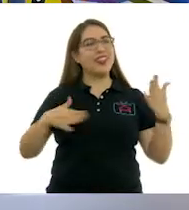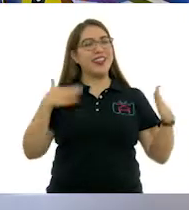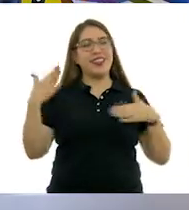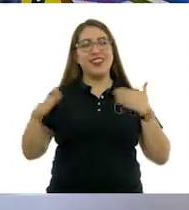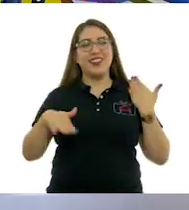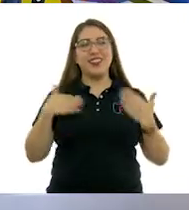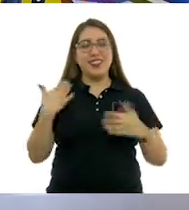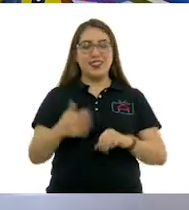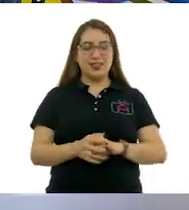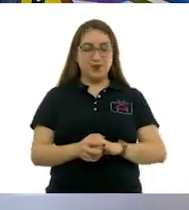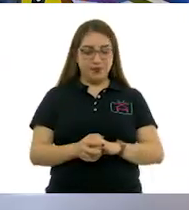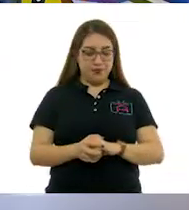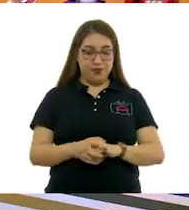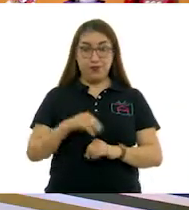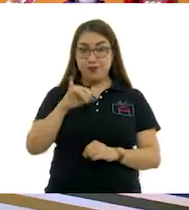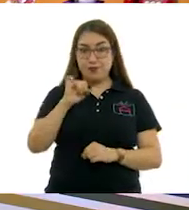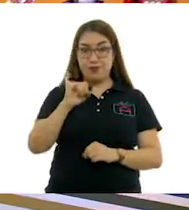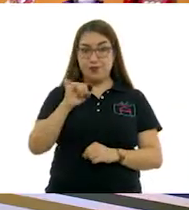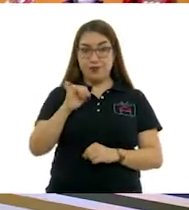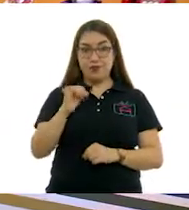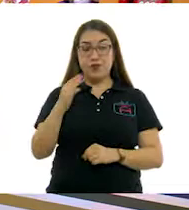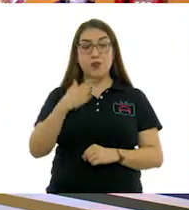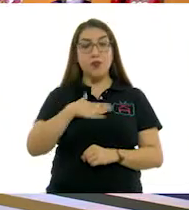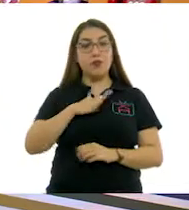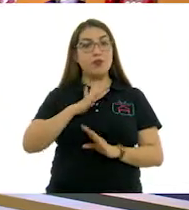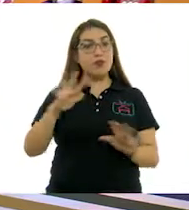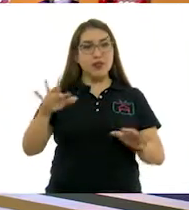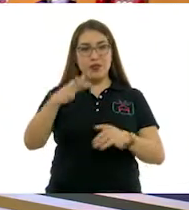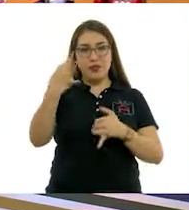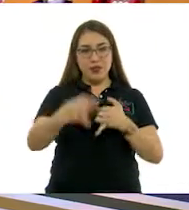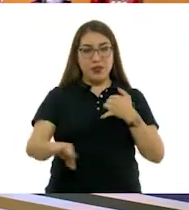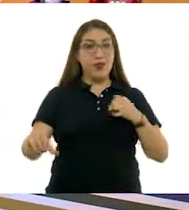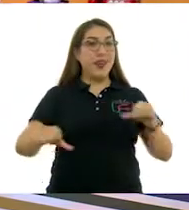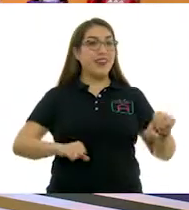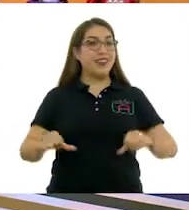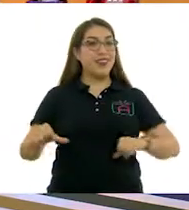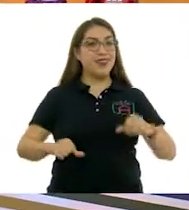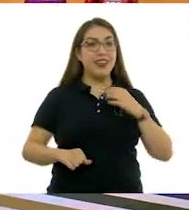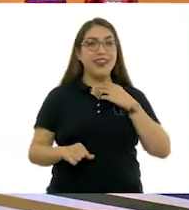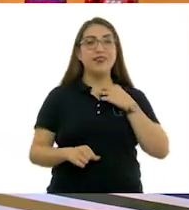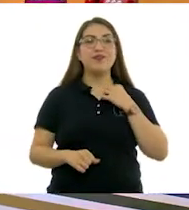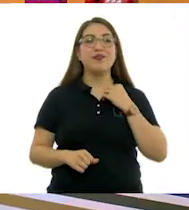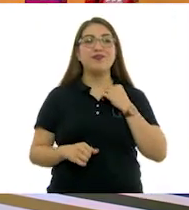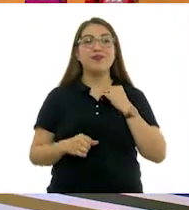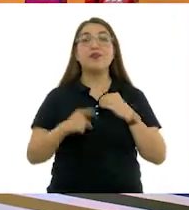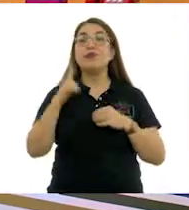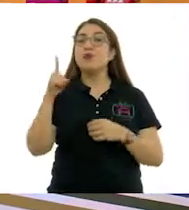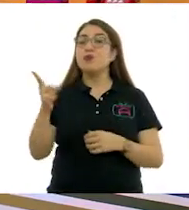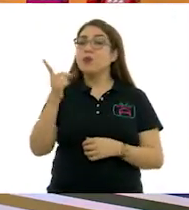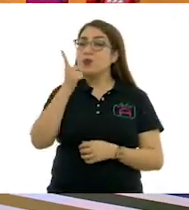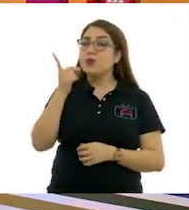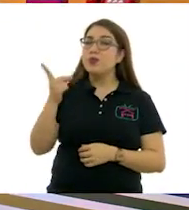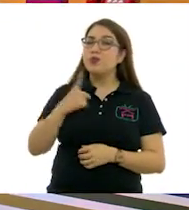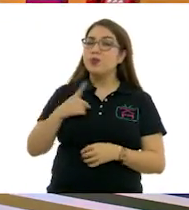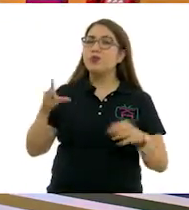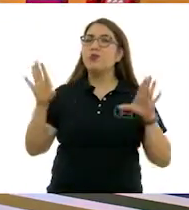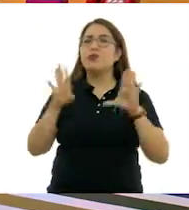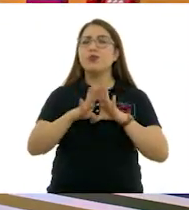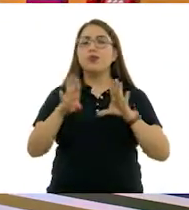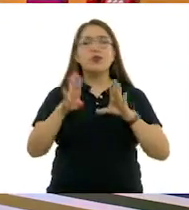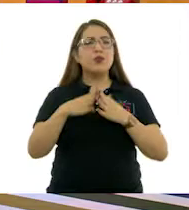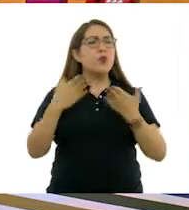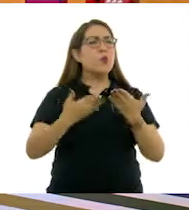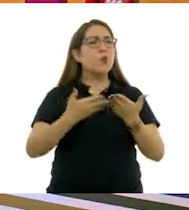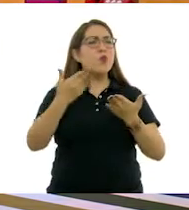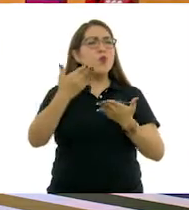encantó. Claro que sí. Y bueno, vamos a hacer una última actividad en donde ahora Eric nos va a proponer los trazos o